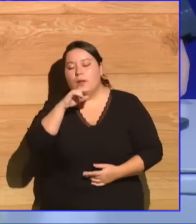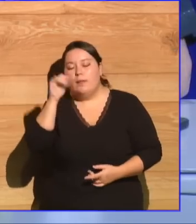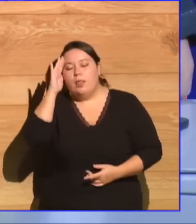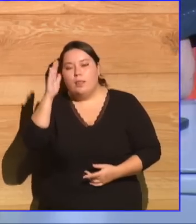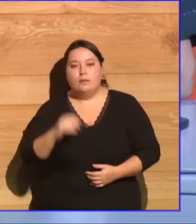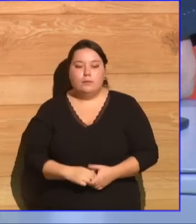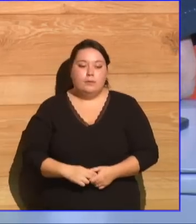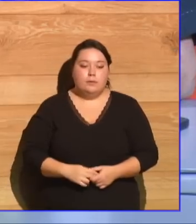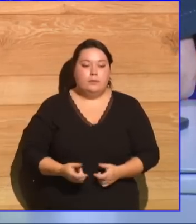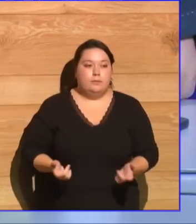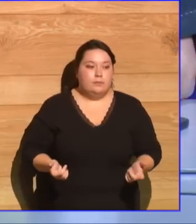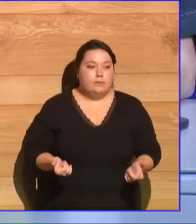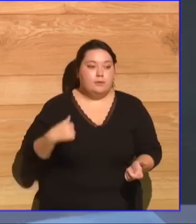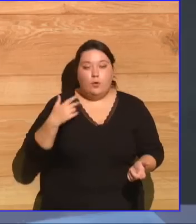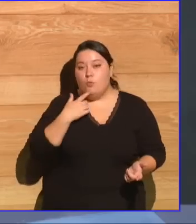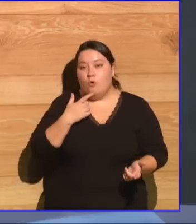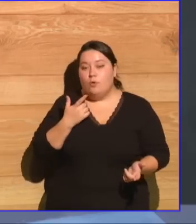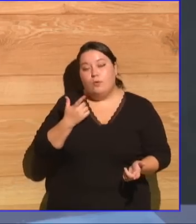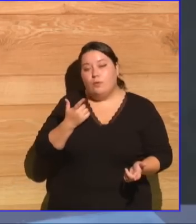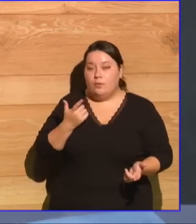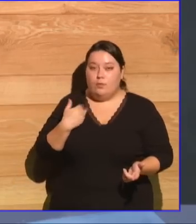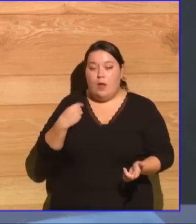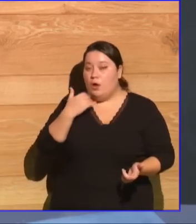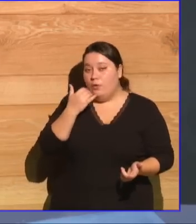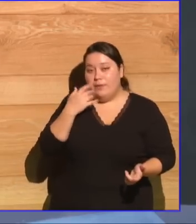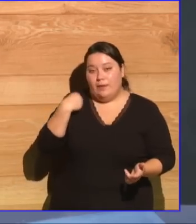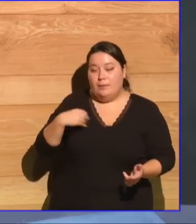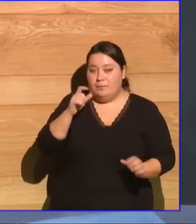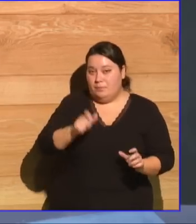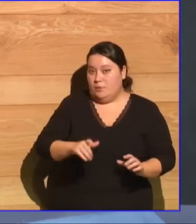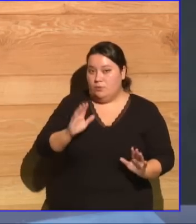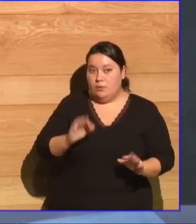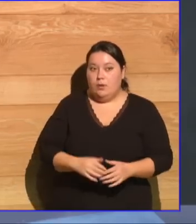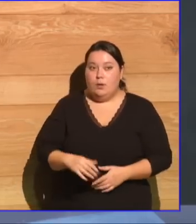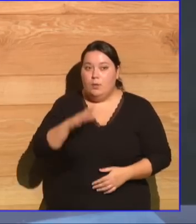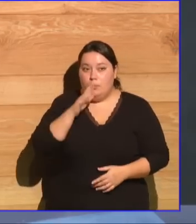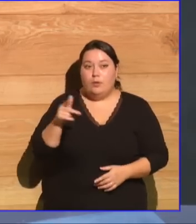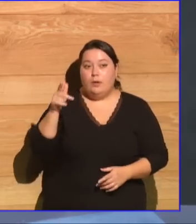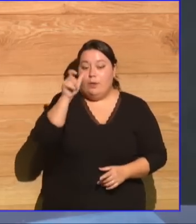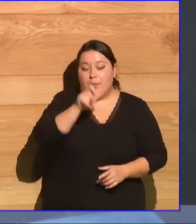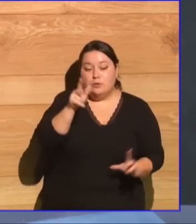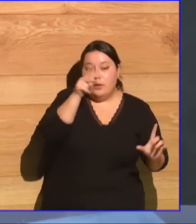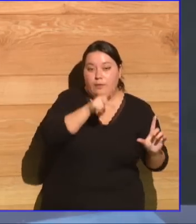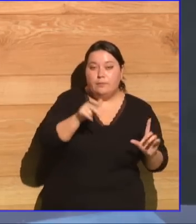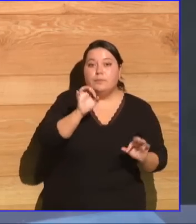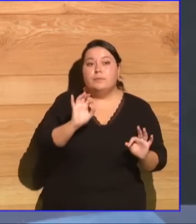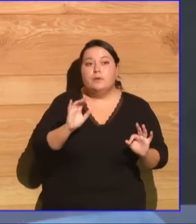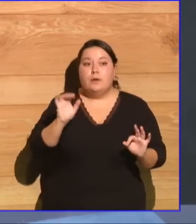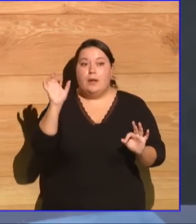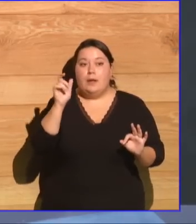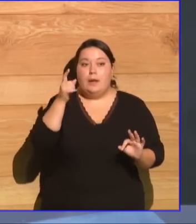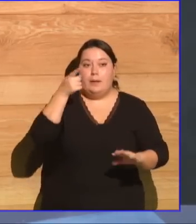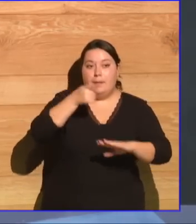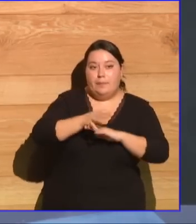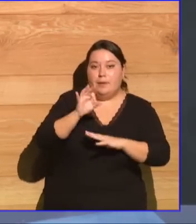realidad está todo muy reescrito, aunque dicen que eso es de Sean Connery, porque oficialmente firma una persona, pero en las películas de Spielberg hay mucha gente